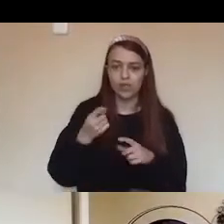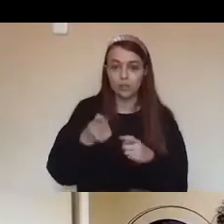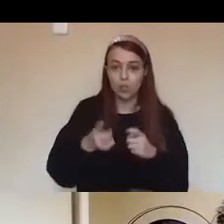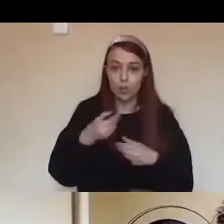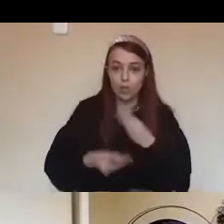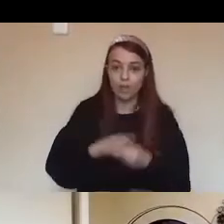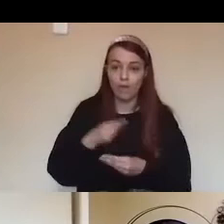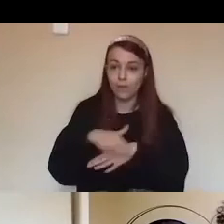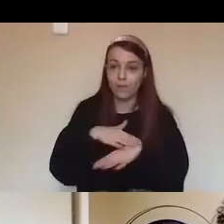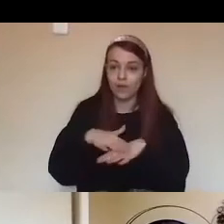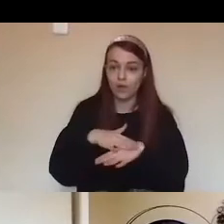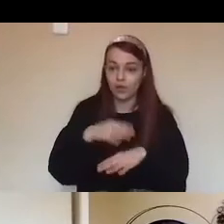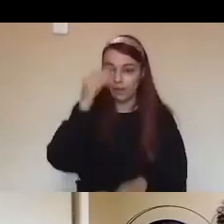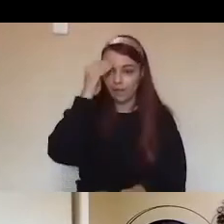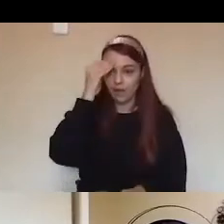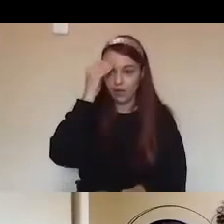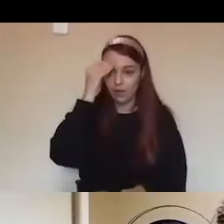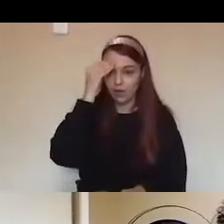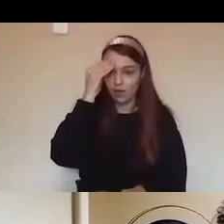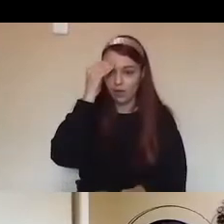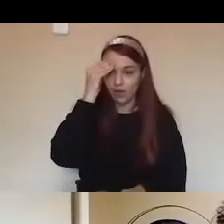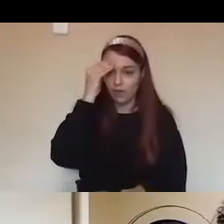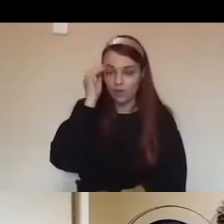perdón, creo que hay algo de,